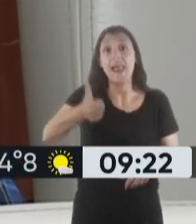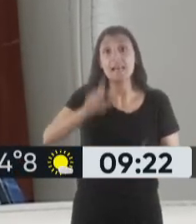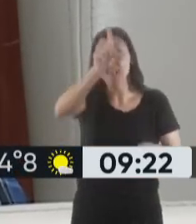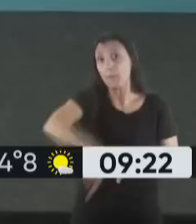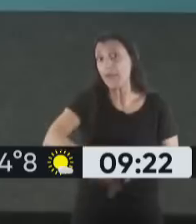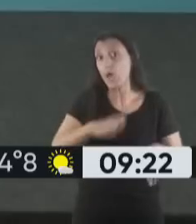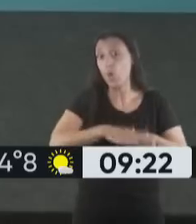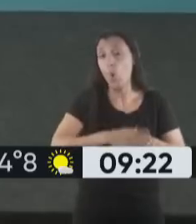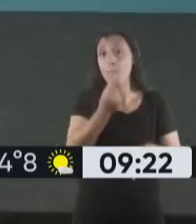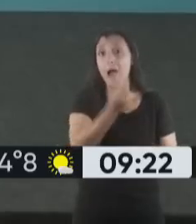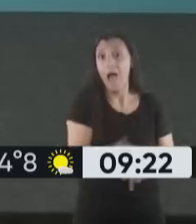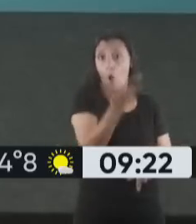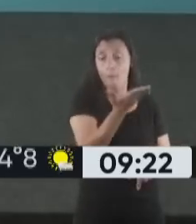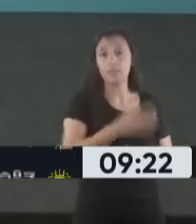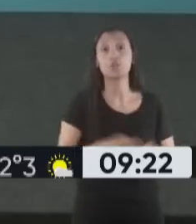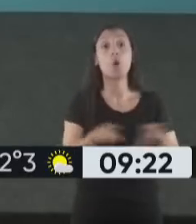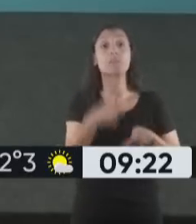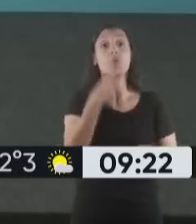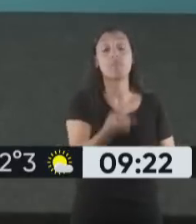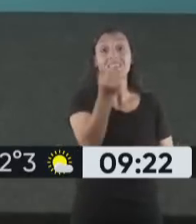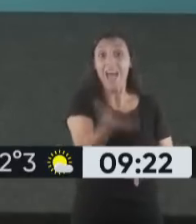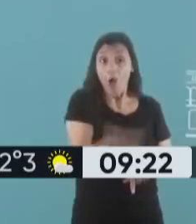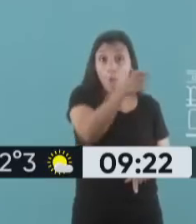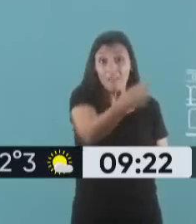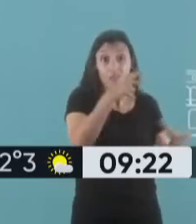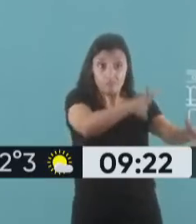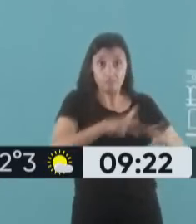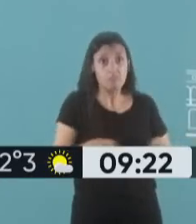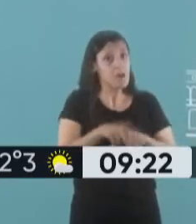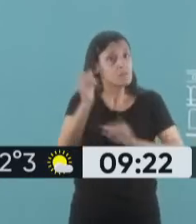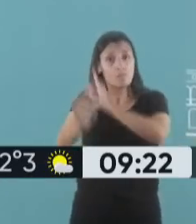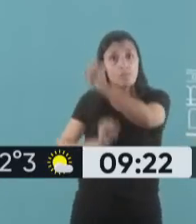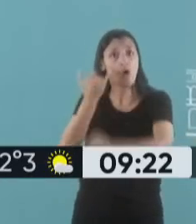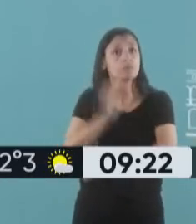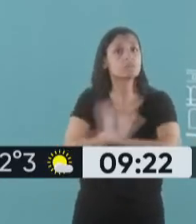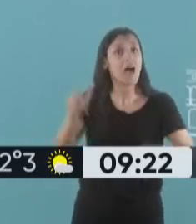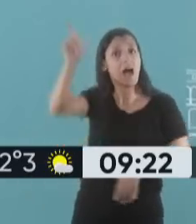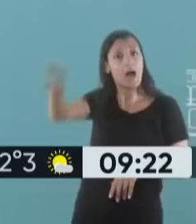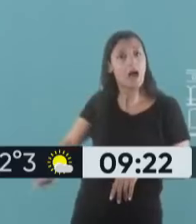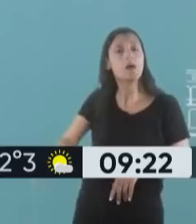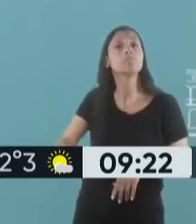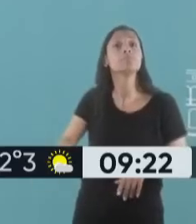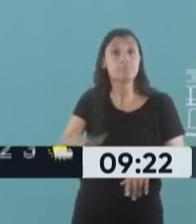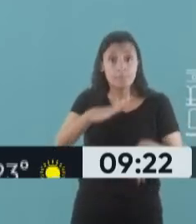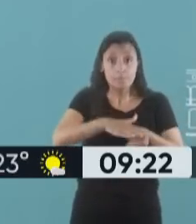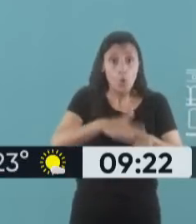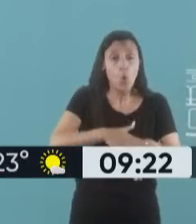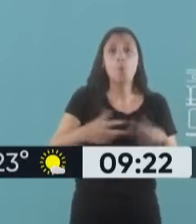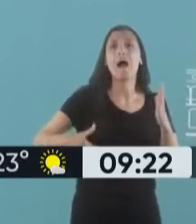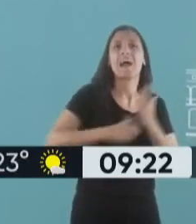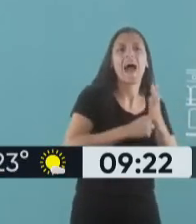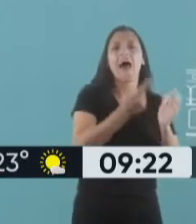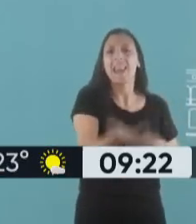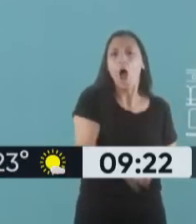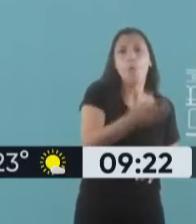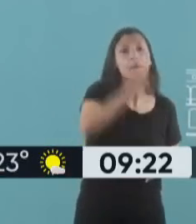precios. Gracias. En ese aumento que usted está diciendo, es la explicación que le di recién, influyó notoriamente el aumento de la carne y de los lácteos a